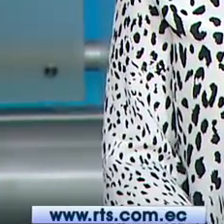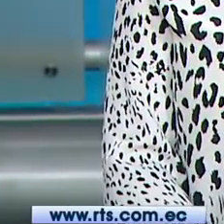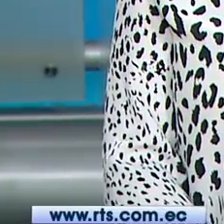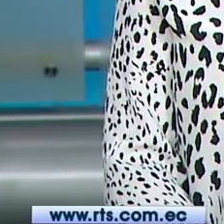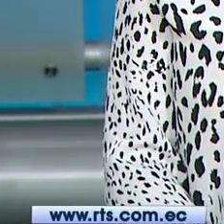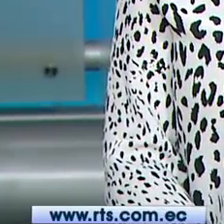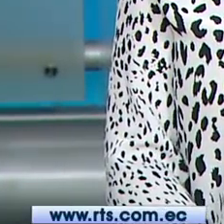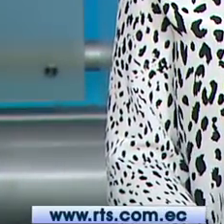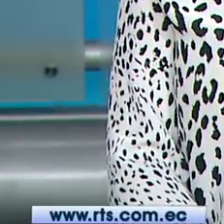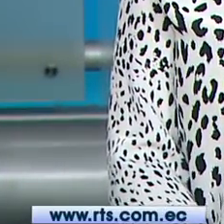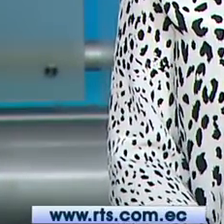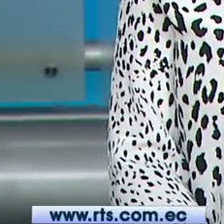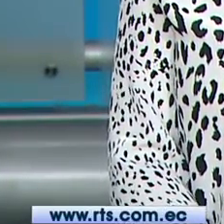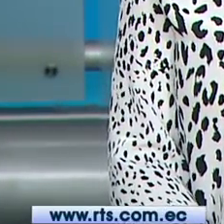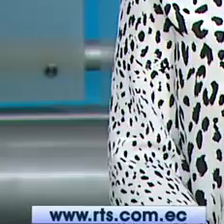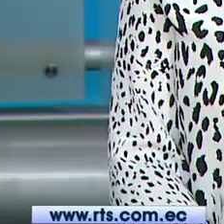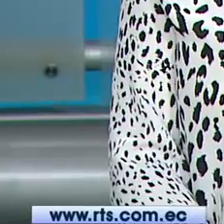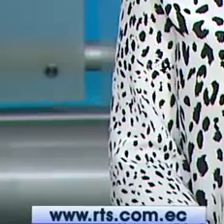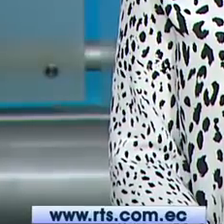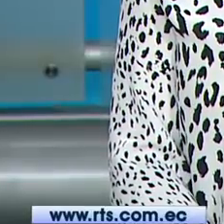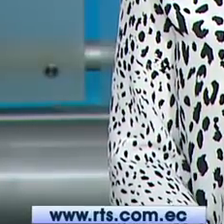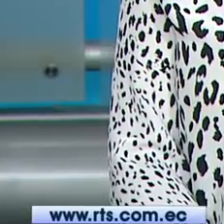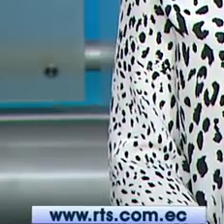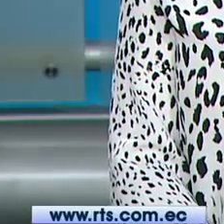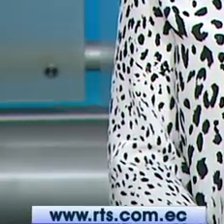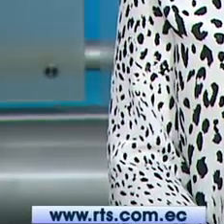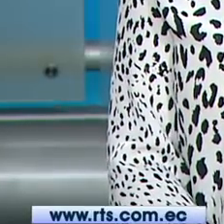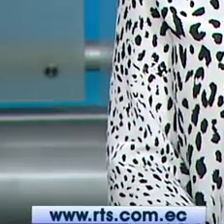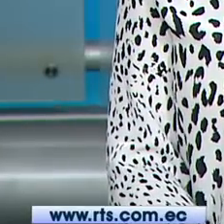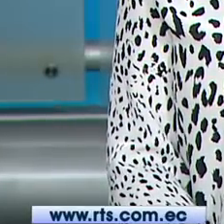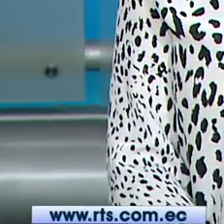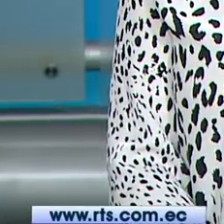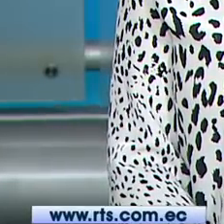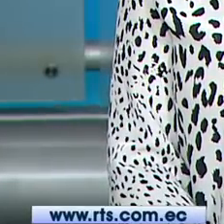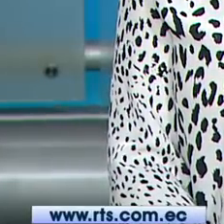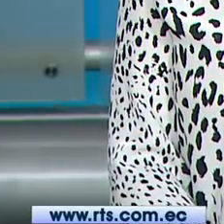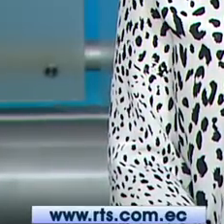recibieron cristiana sepultura en medio de la consternación de todo un país.